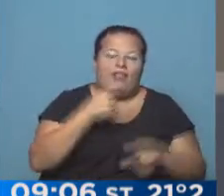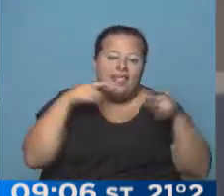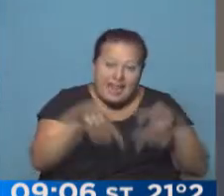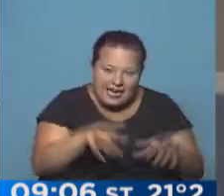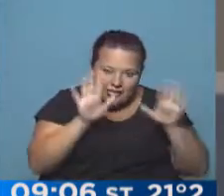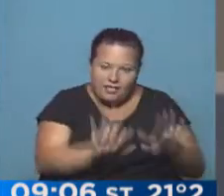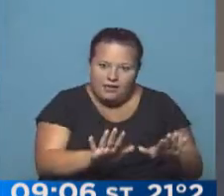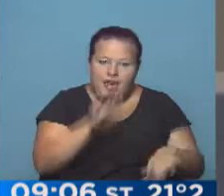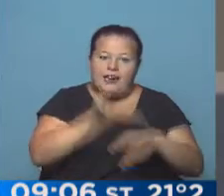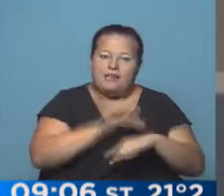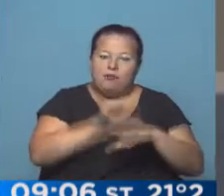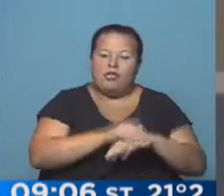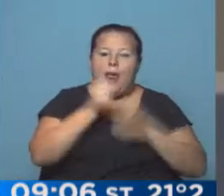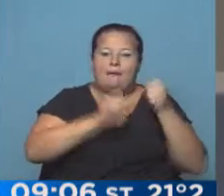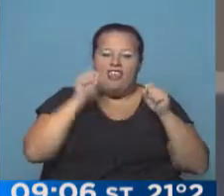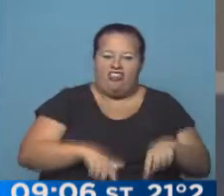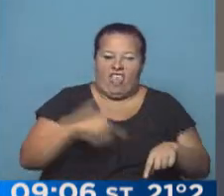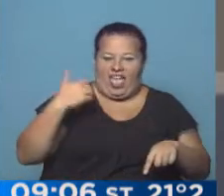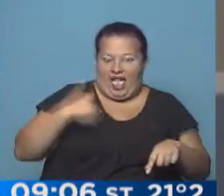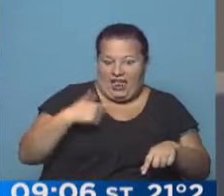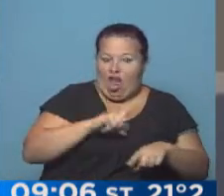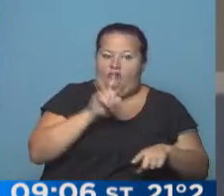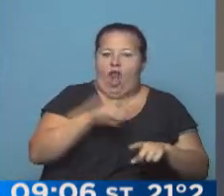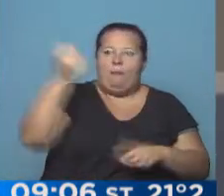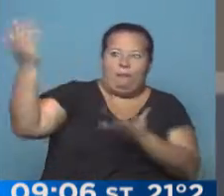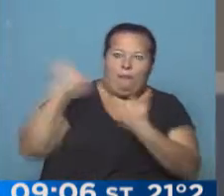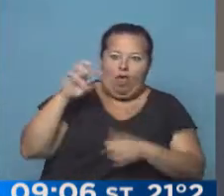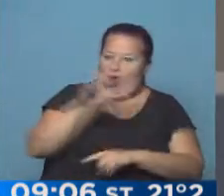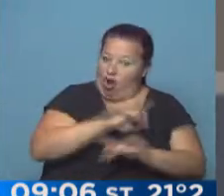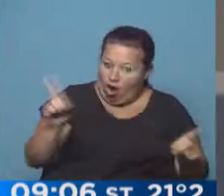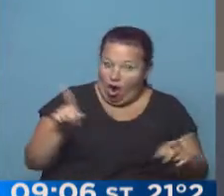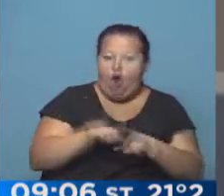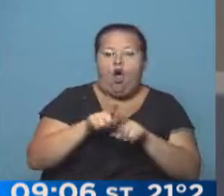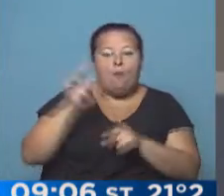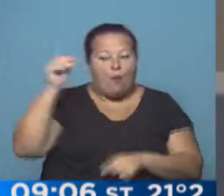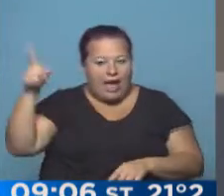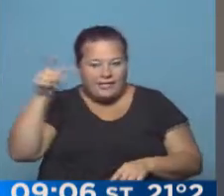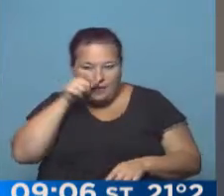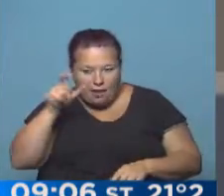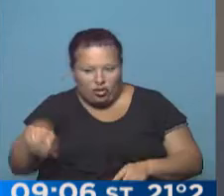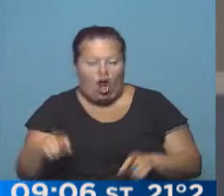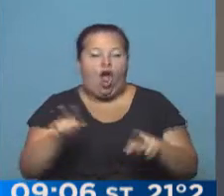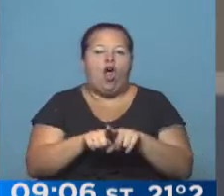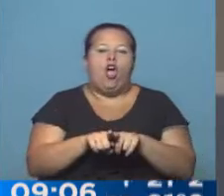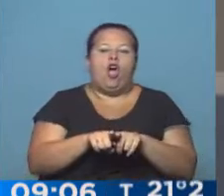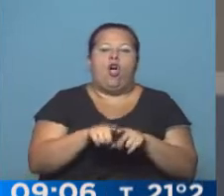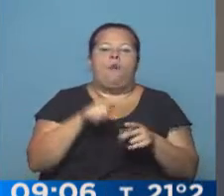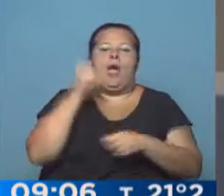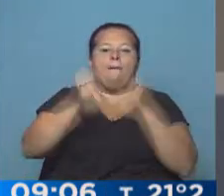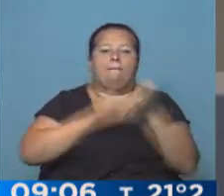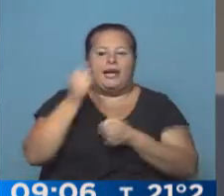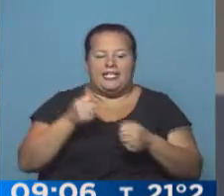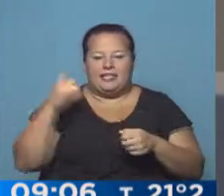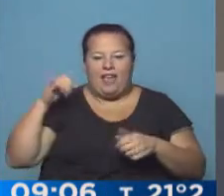esto queda en manos de empresas nacionales no se le permite al capital extranjero entrar acá como hace brasil con el petróleo con la industria